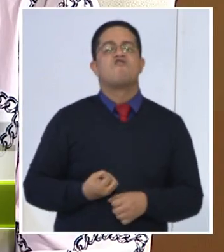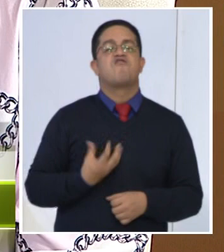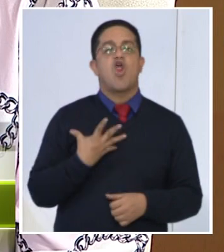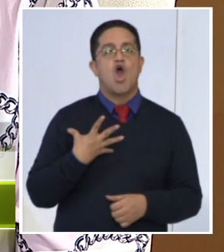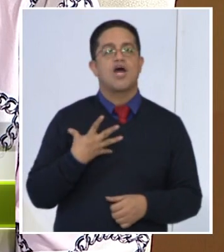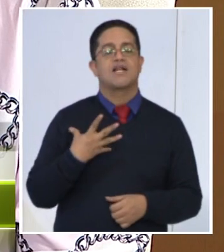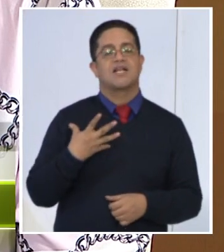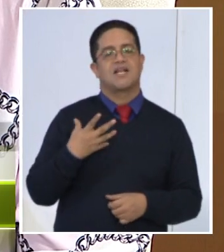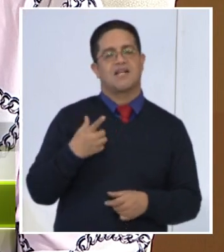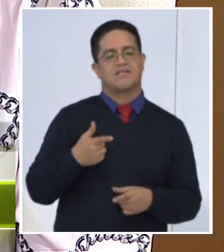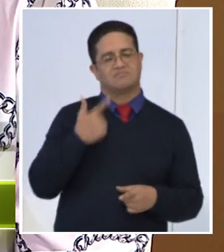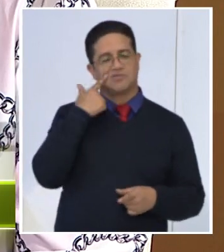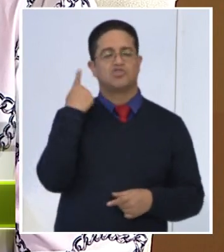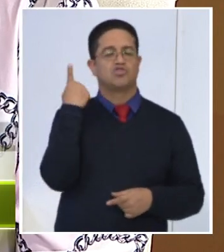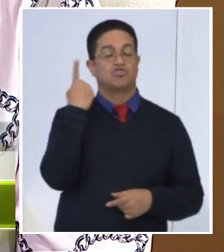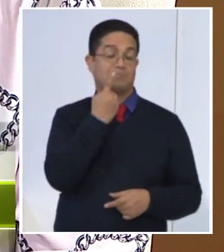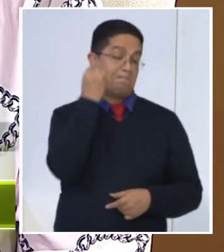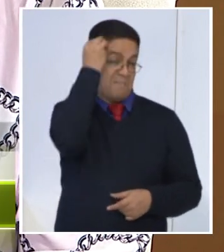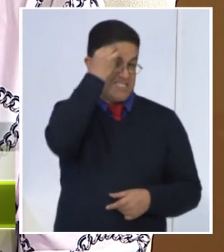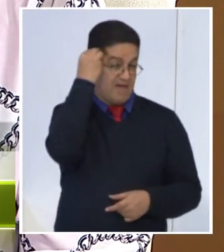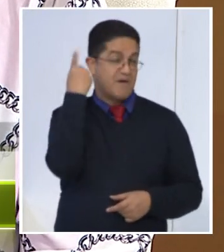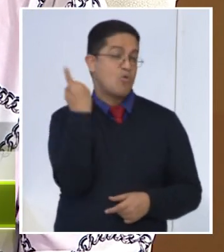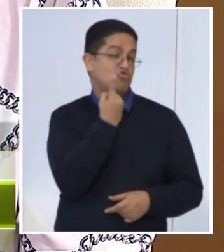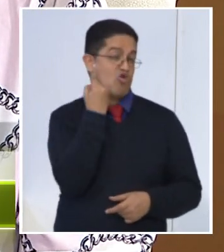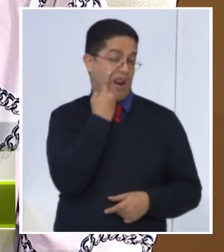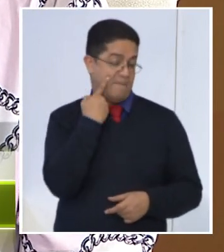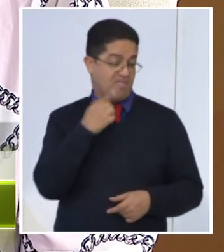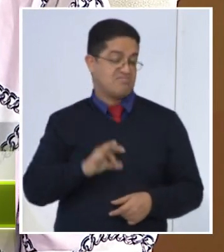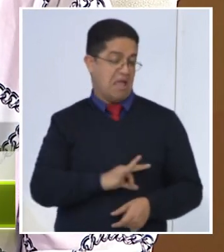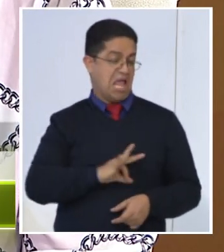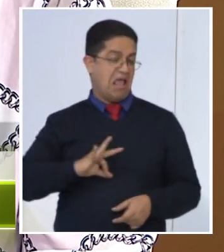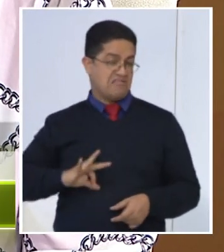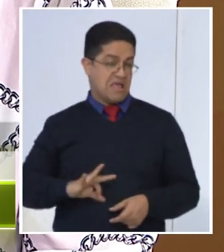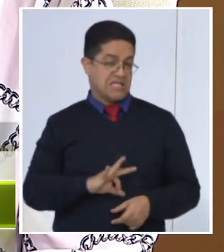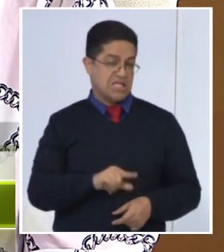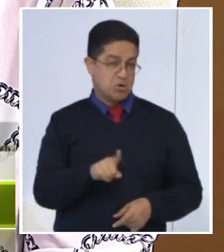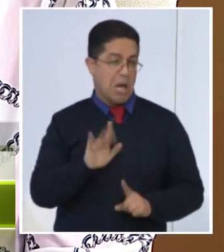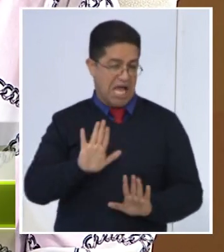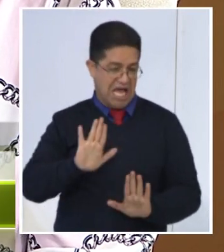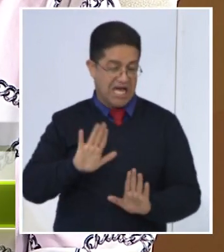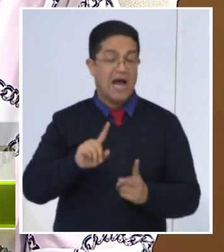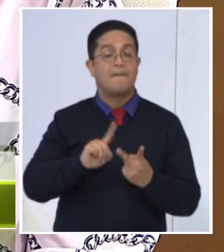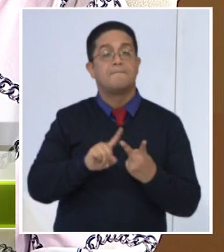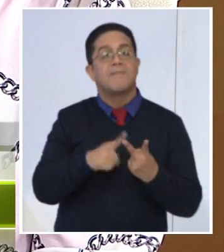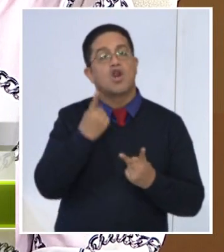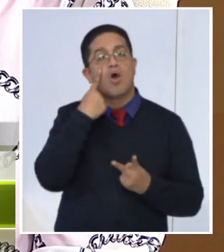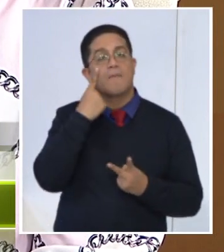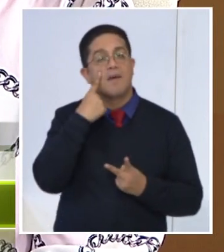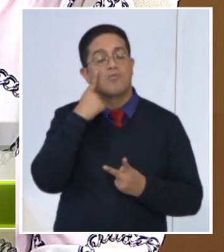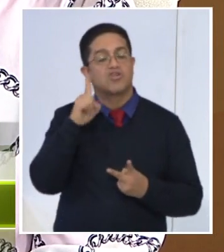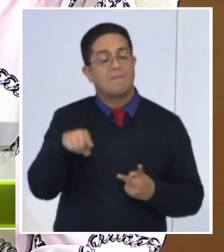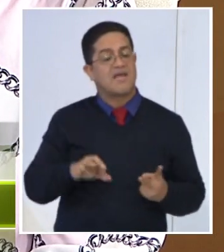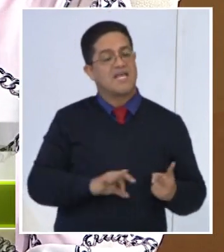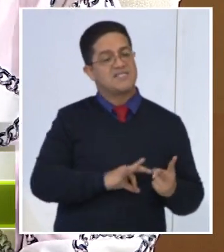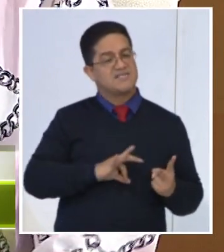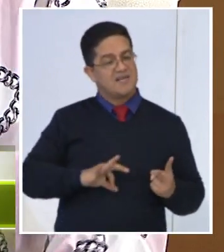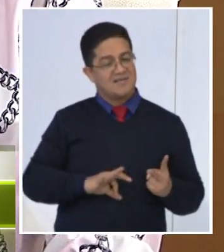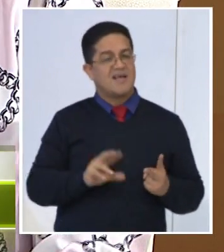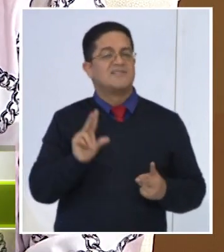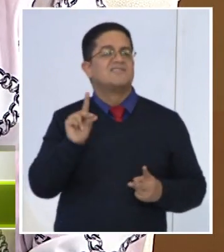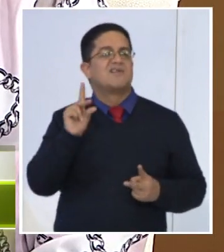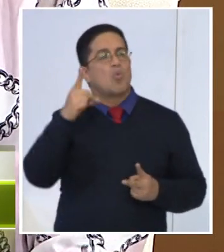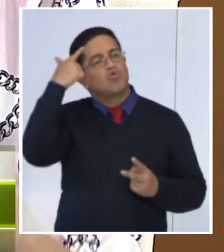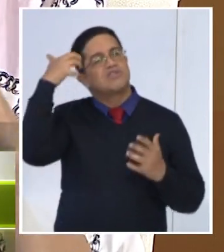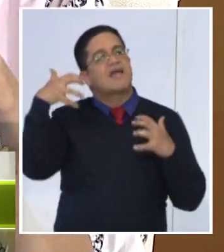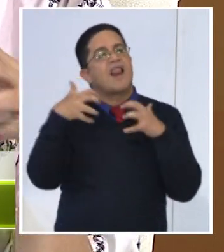que solamente en la parte digestiva hacía como que un papel o un trabajo, pero también hemos visto el intestino como segundo cerebro,